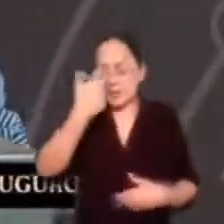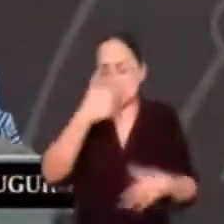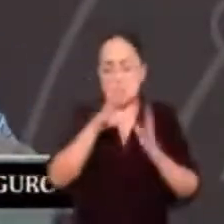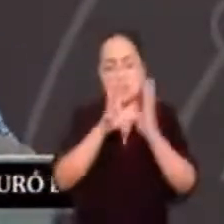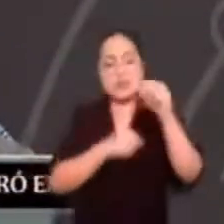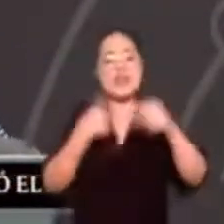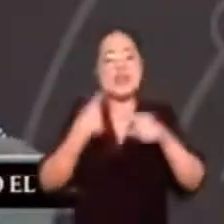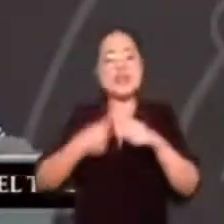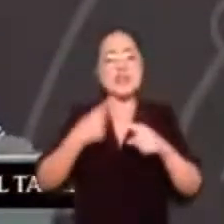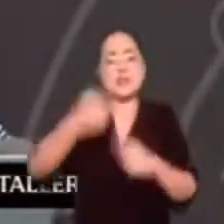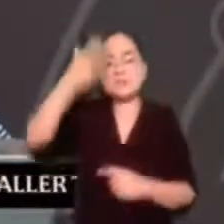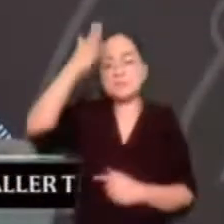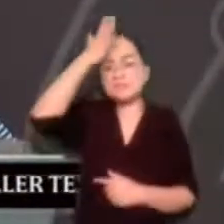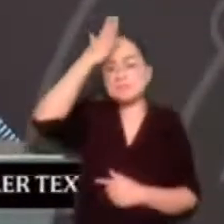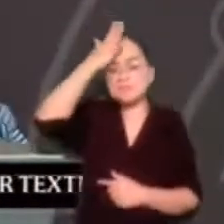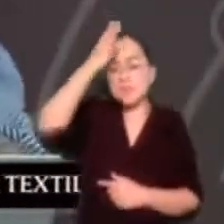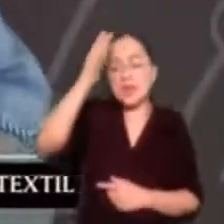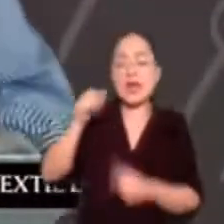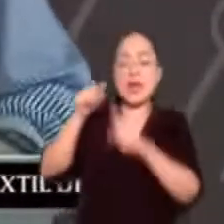interpreta.